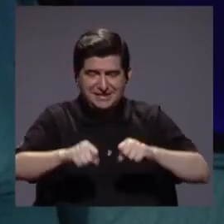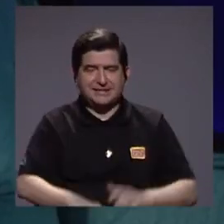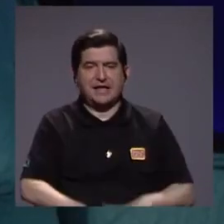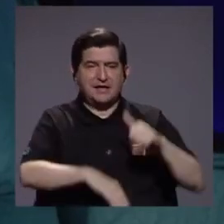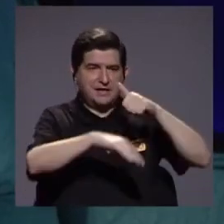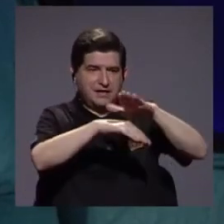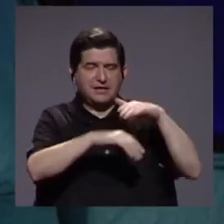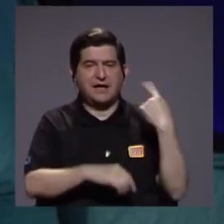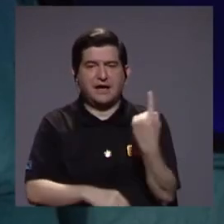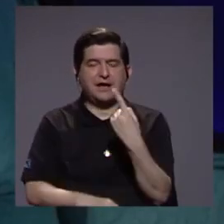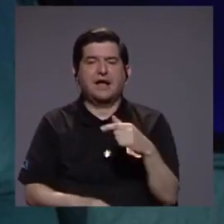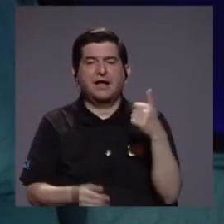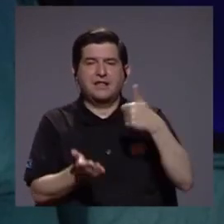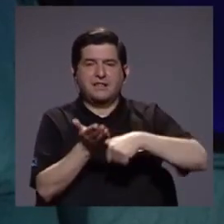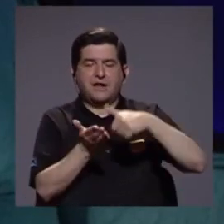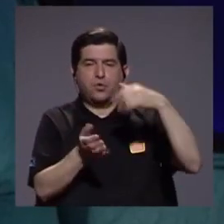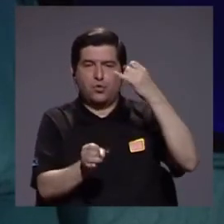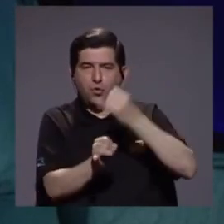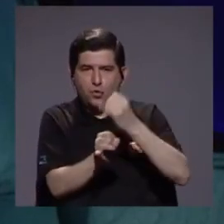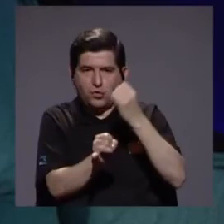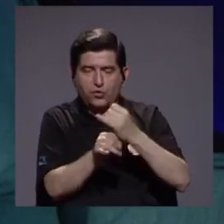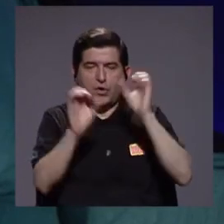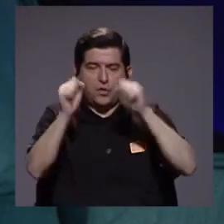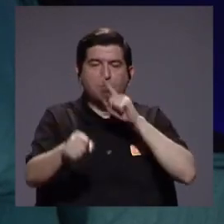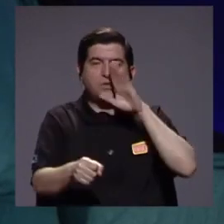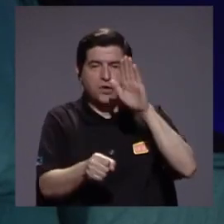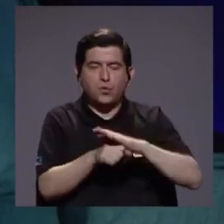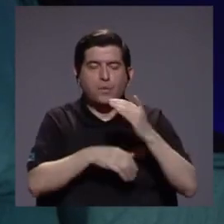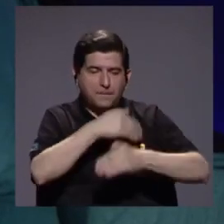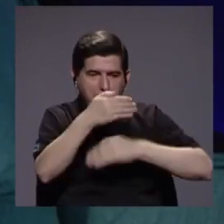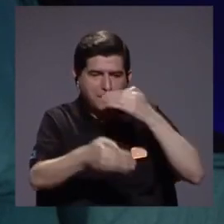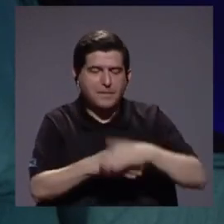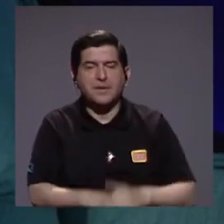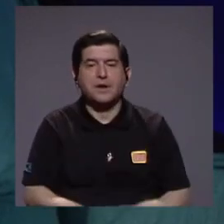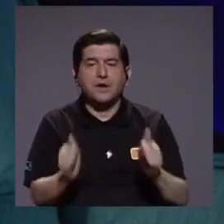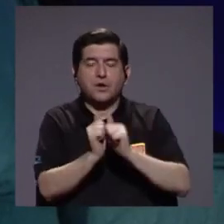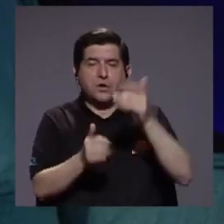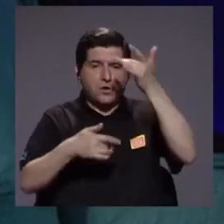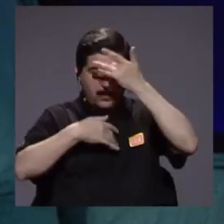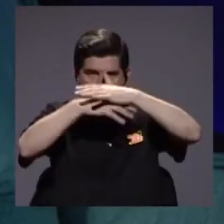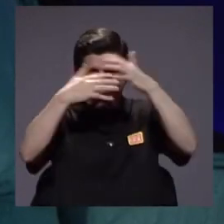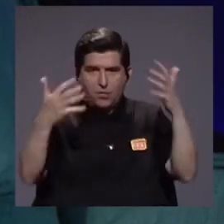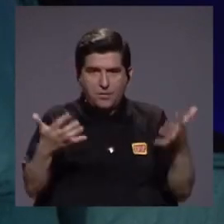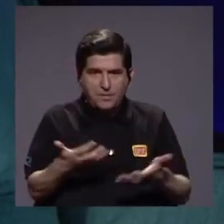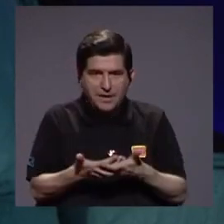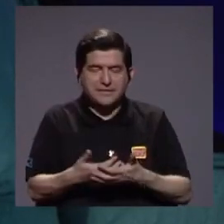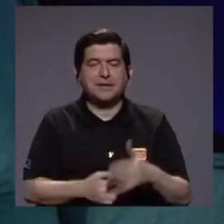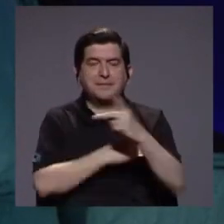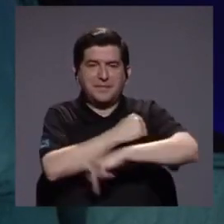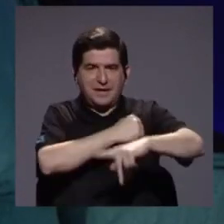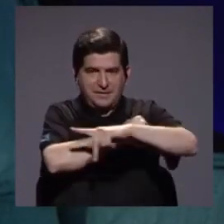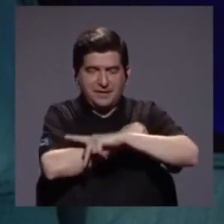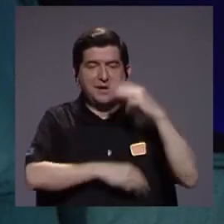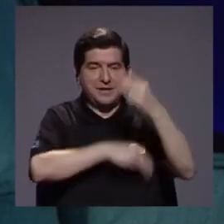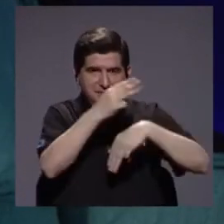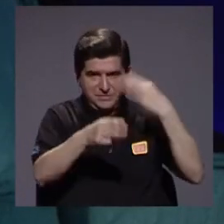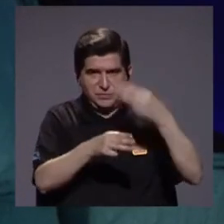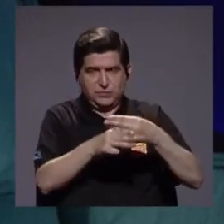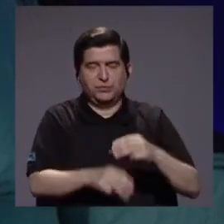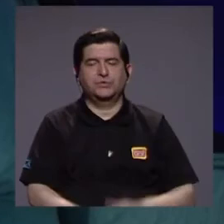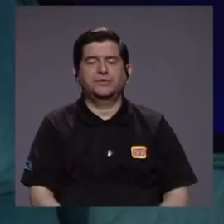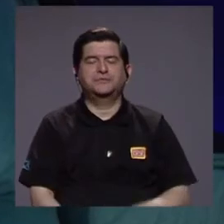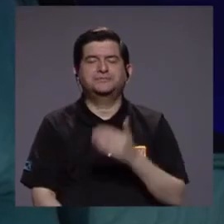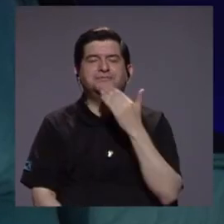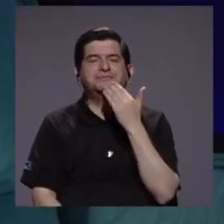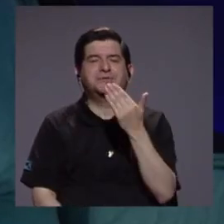llegarán a cada correo institucional para seguir los protocolos con la pandemia actual que se vive en el país y en el mundo.